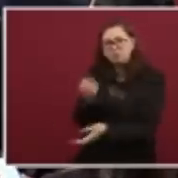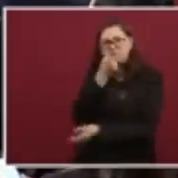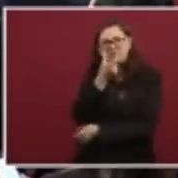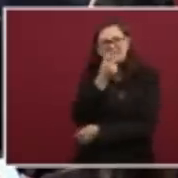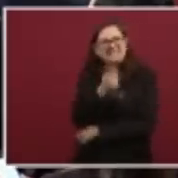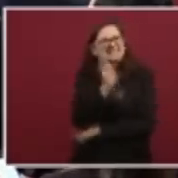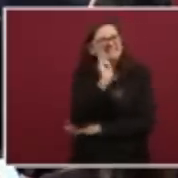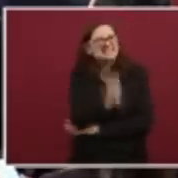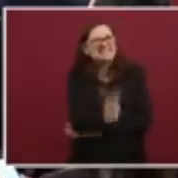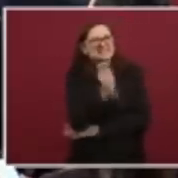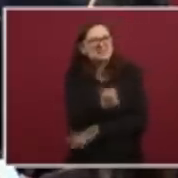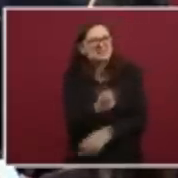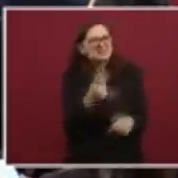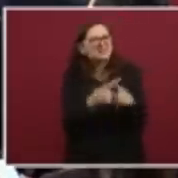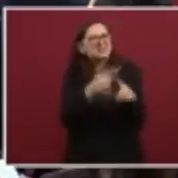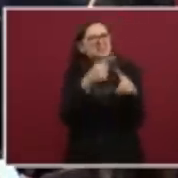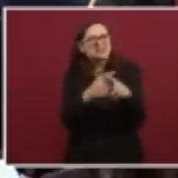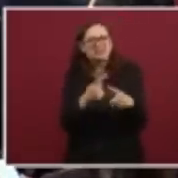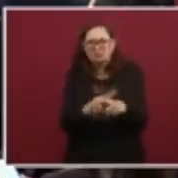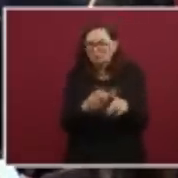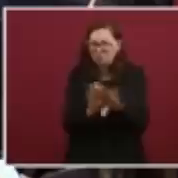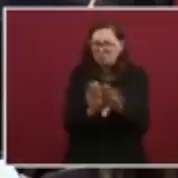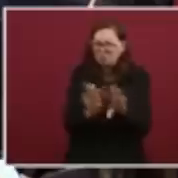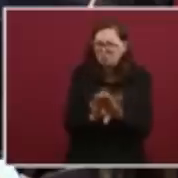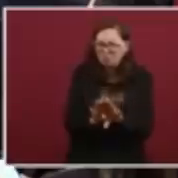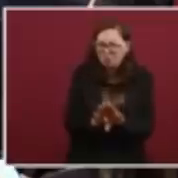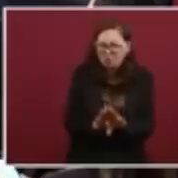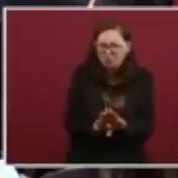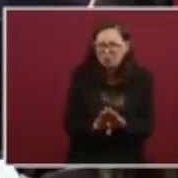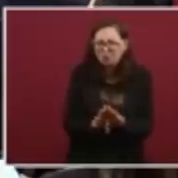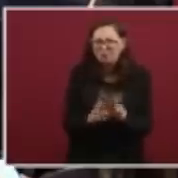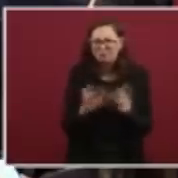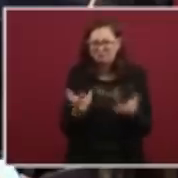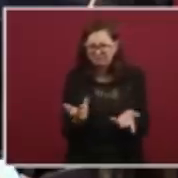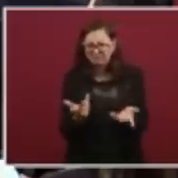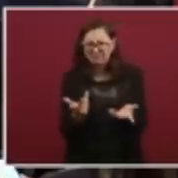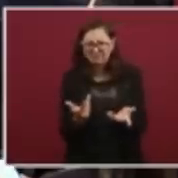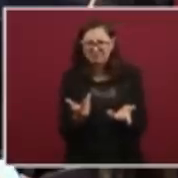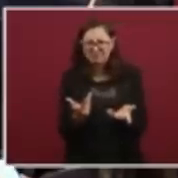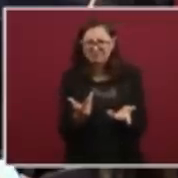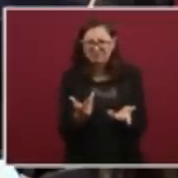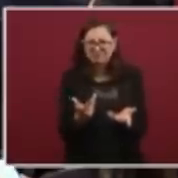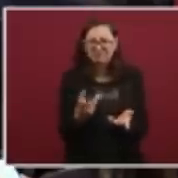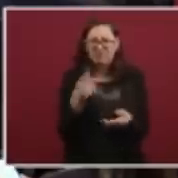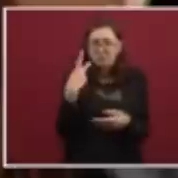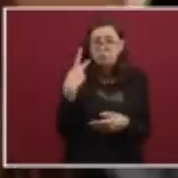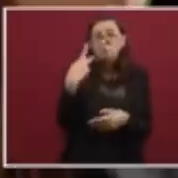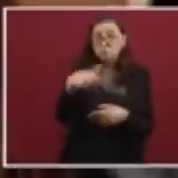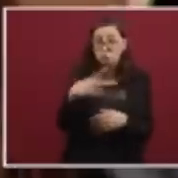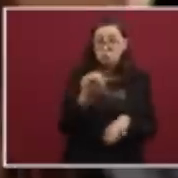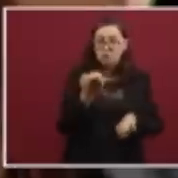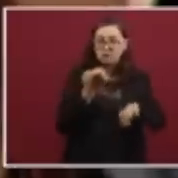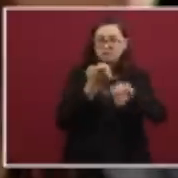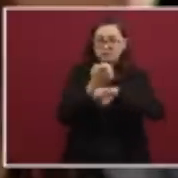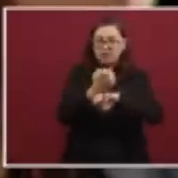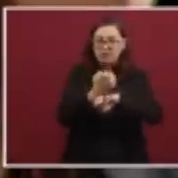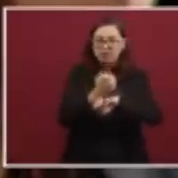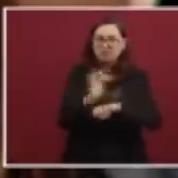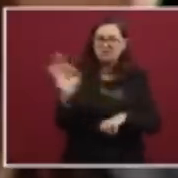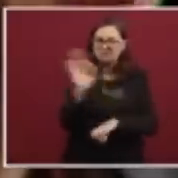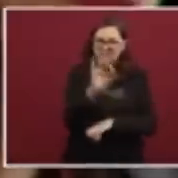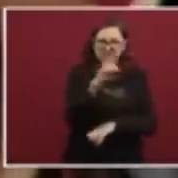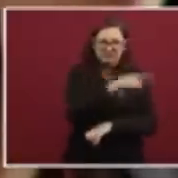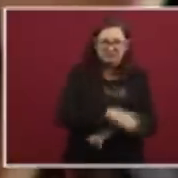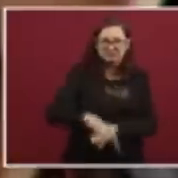parte de la conferencia del día de hoy. Esta acción justamente en su tierra, presidente, lleva una dedicatoria